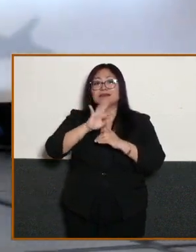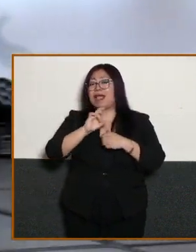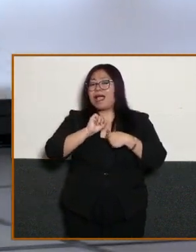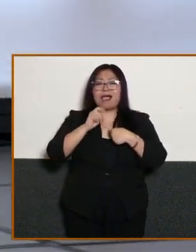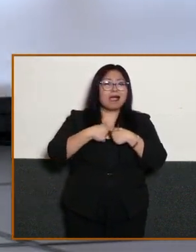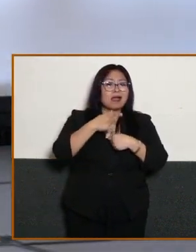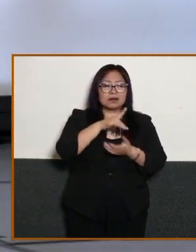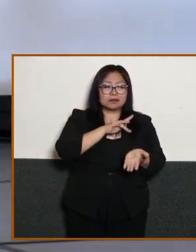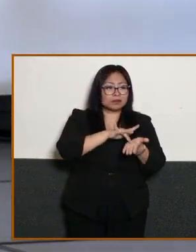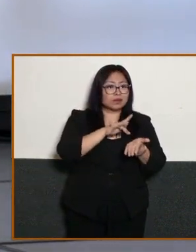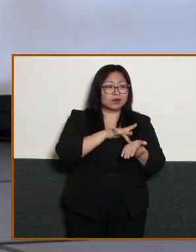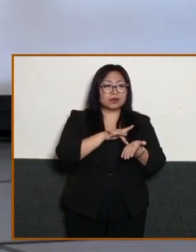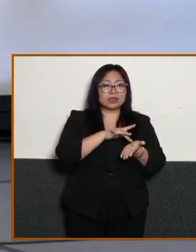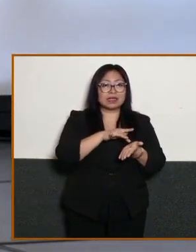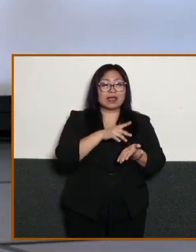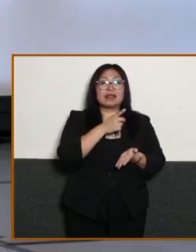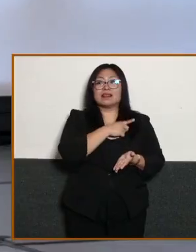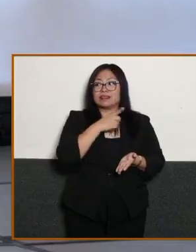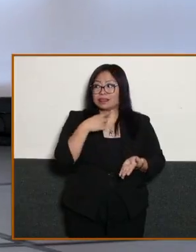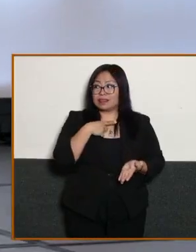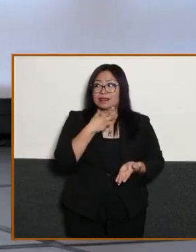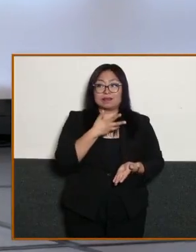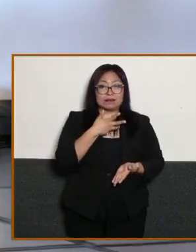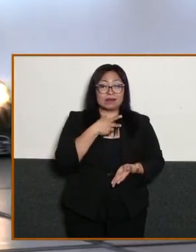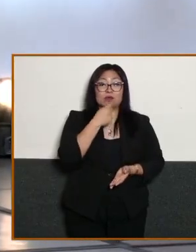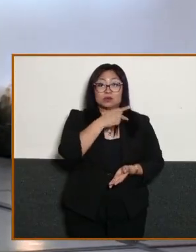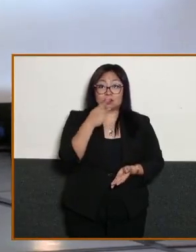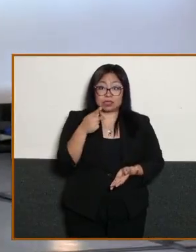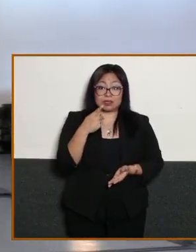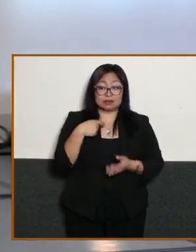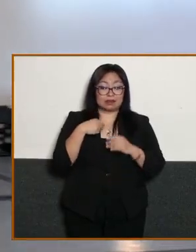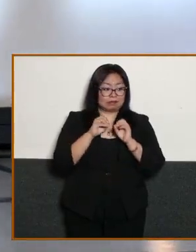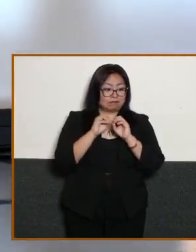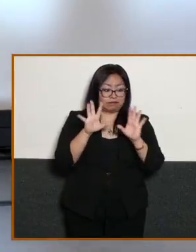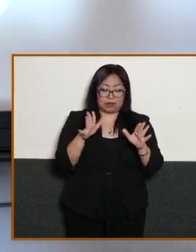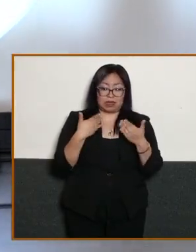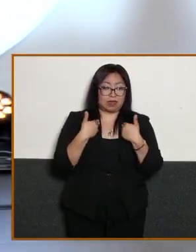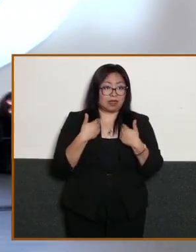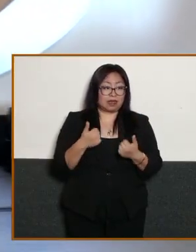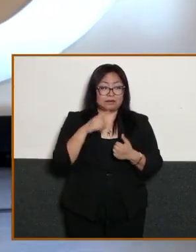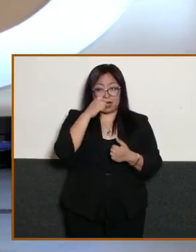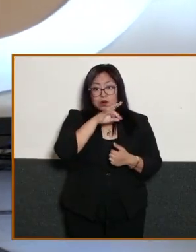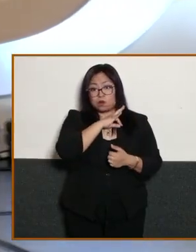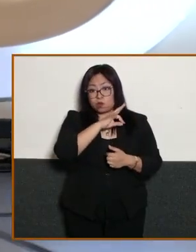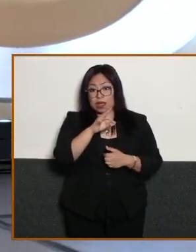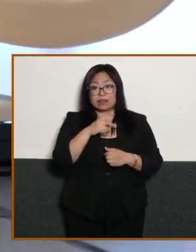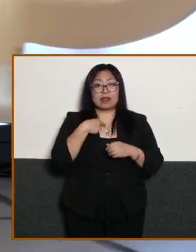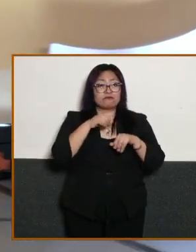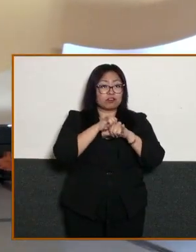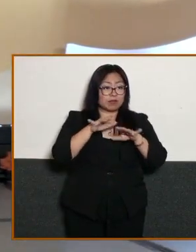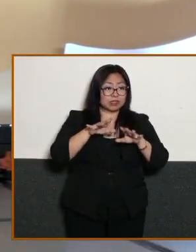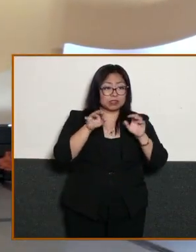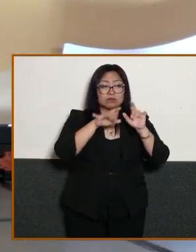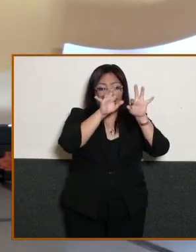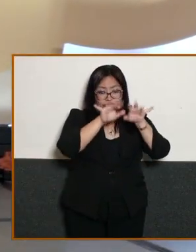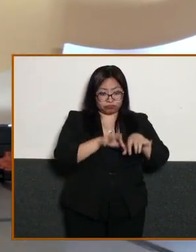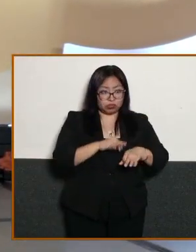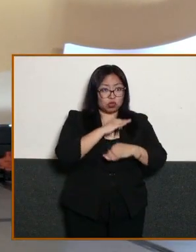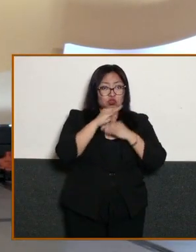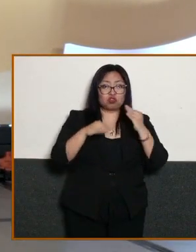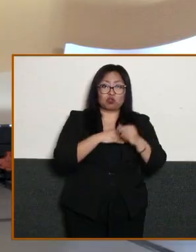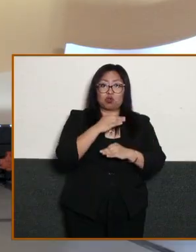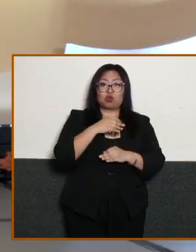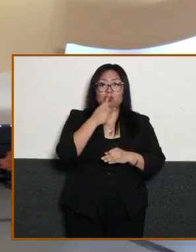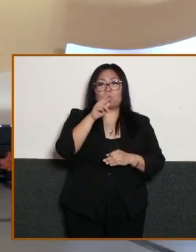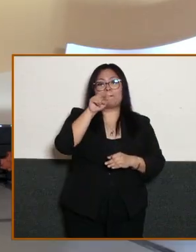alguien, tienen que tener claro que su data o su sistema de prompting o de cómo